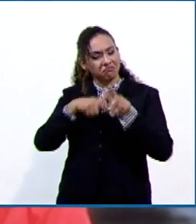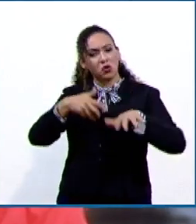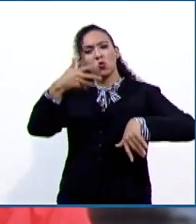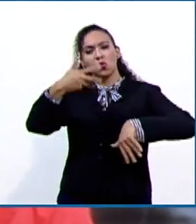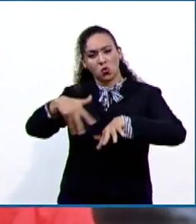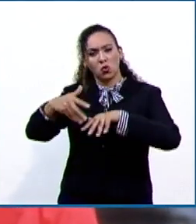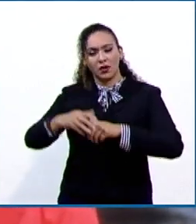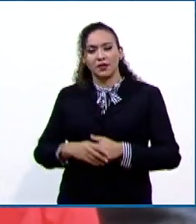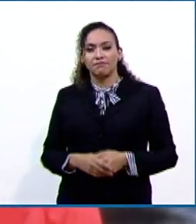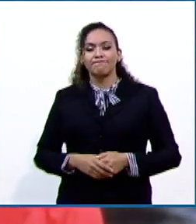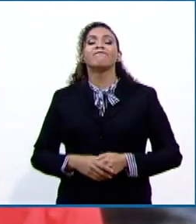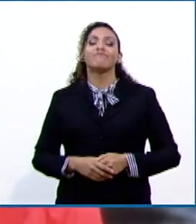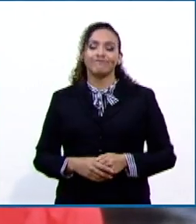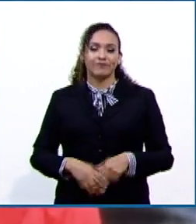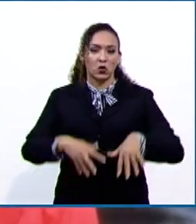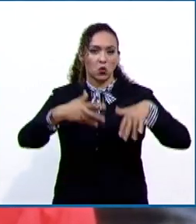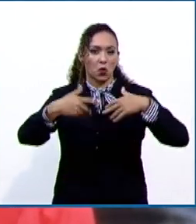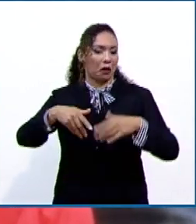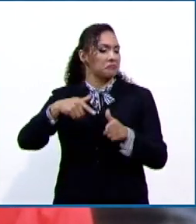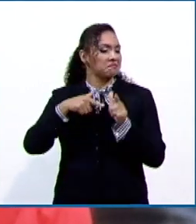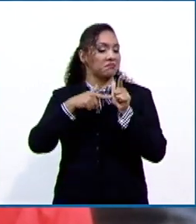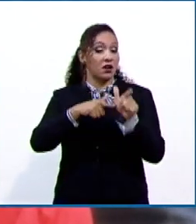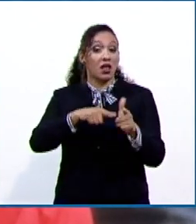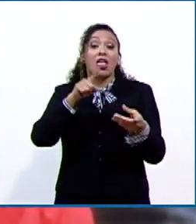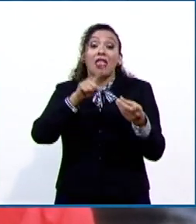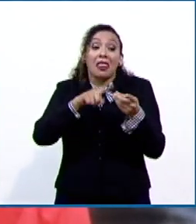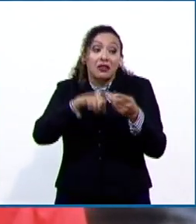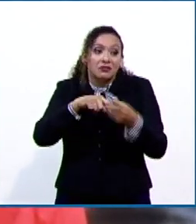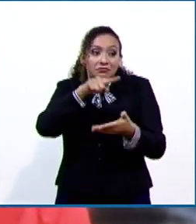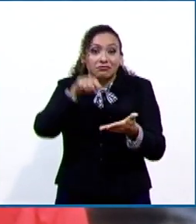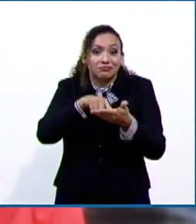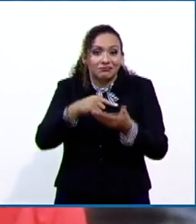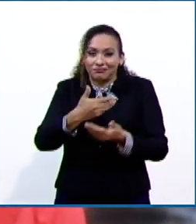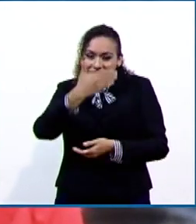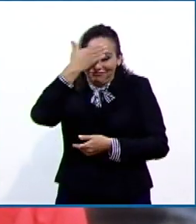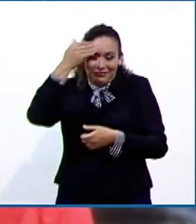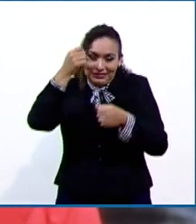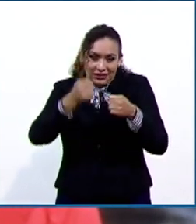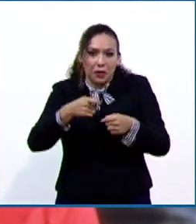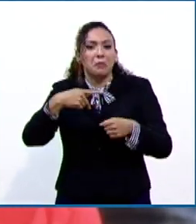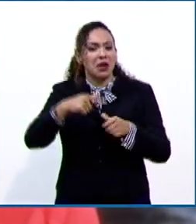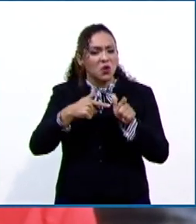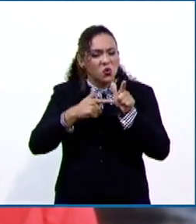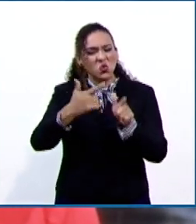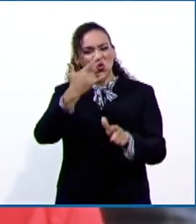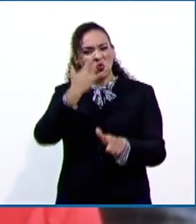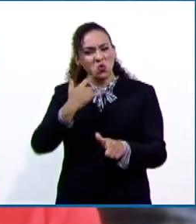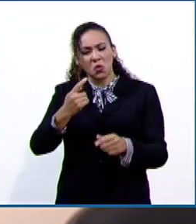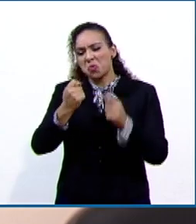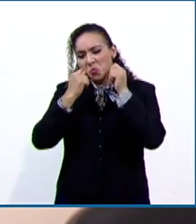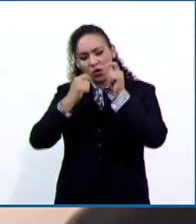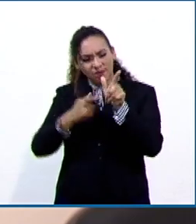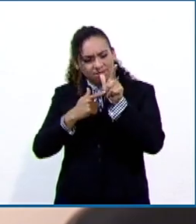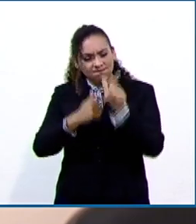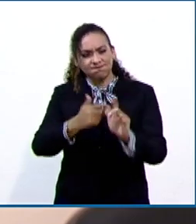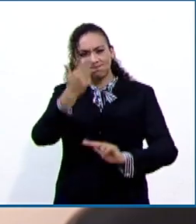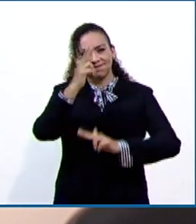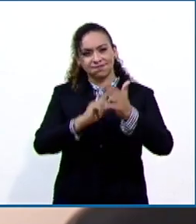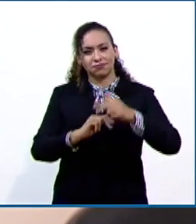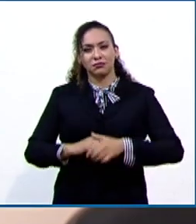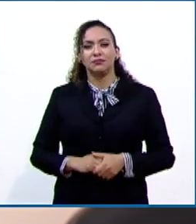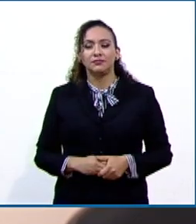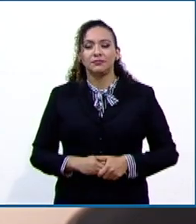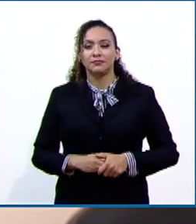Sí, habrá protestas en donde aún no sabemos, pero seguiremos en la lucha, cueste lo que cueste. Estamos